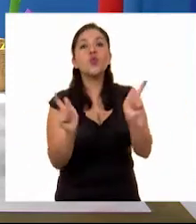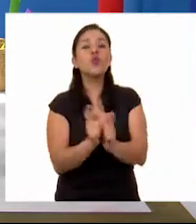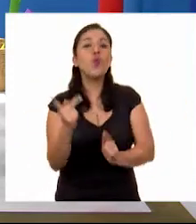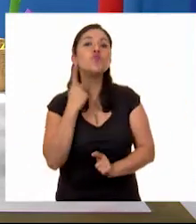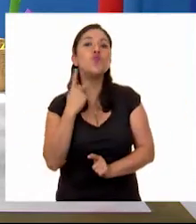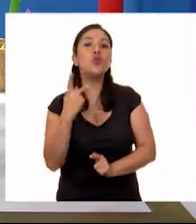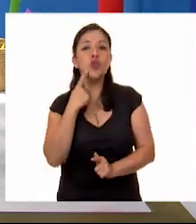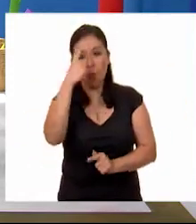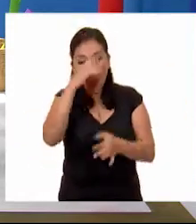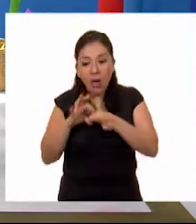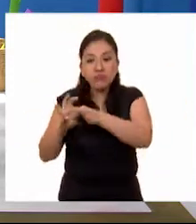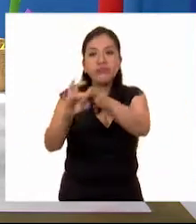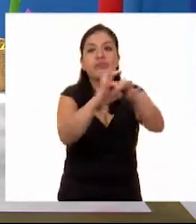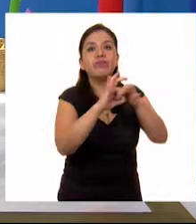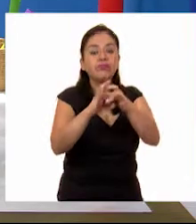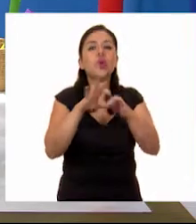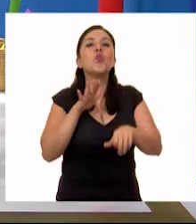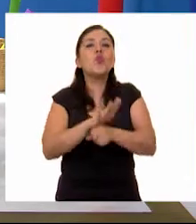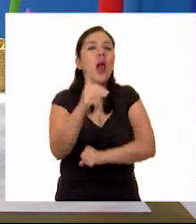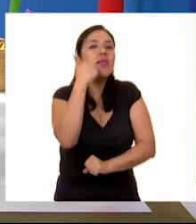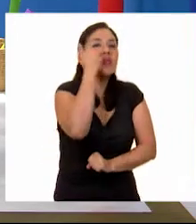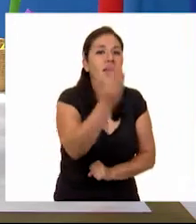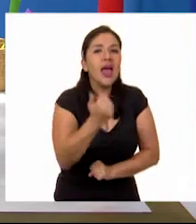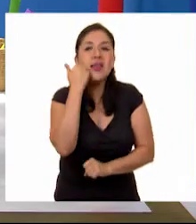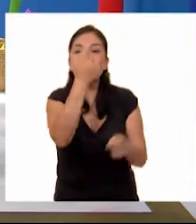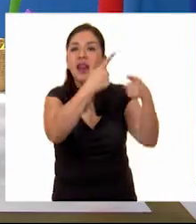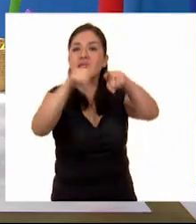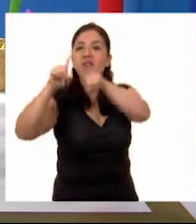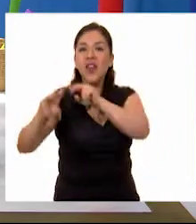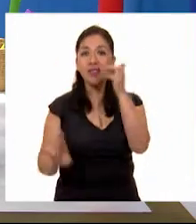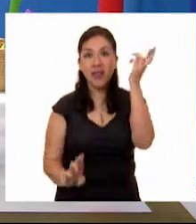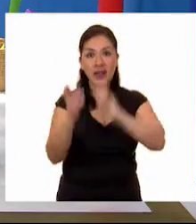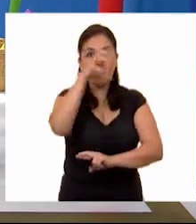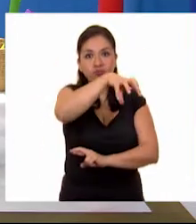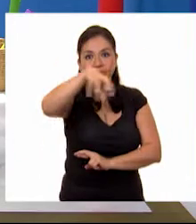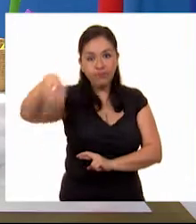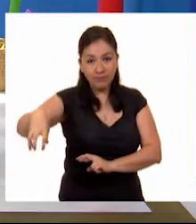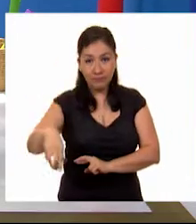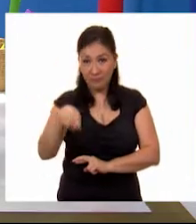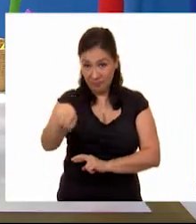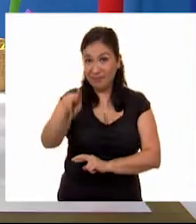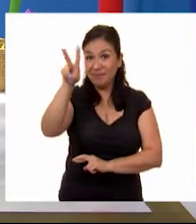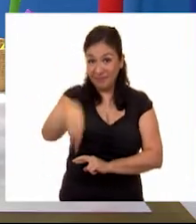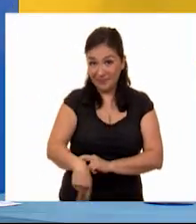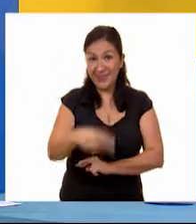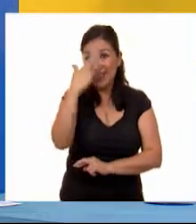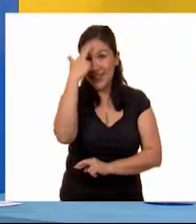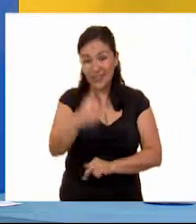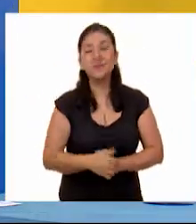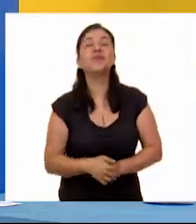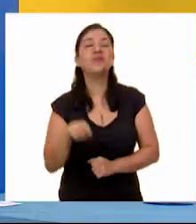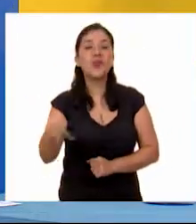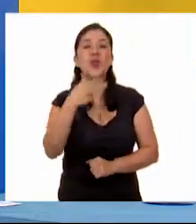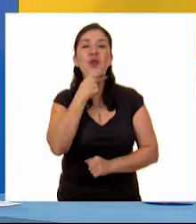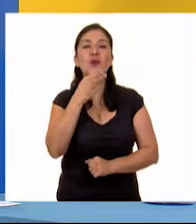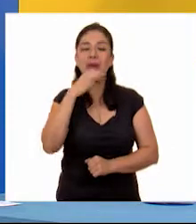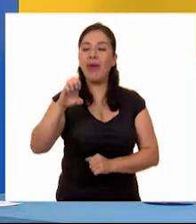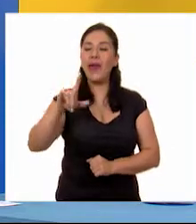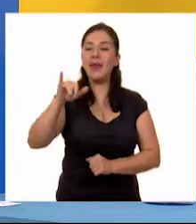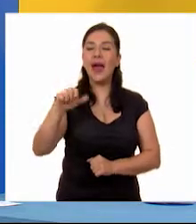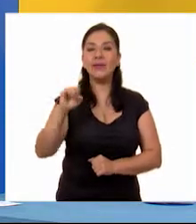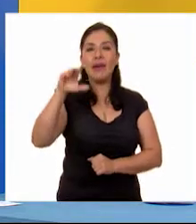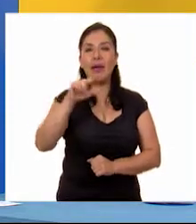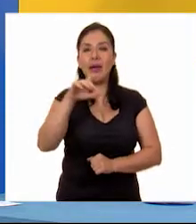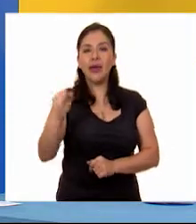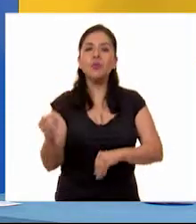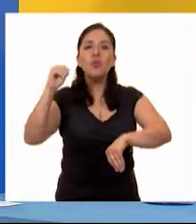nacional para unir las aspiraciones de los caudillos revolucionarios. ¿Estoy en lo correcto? Correctísimo. Plutarco Elías Calles promovió la creación